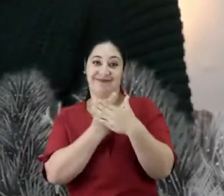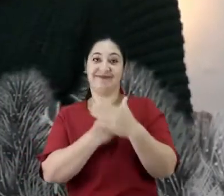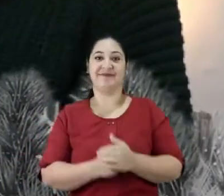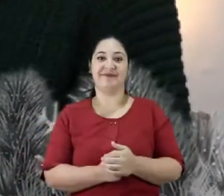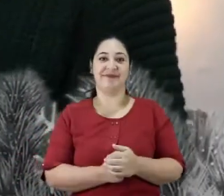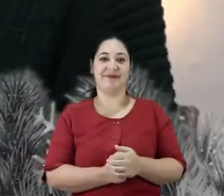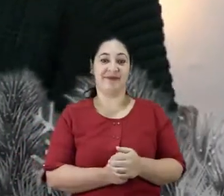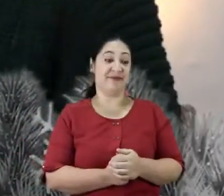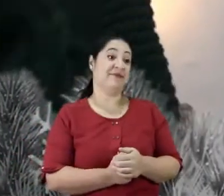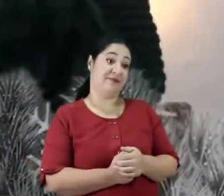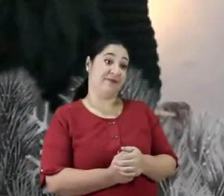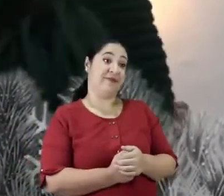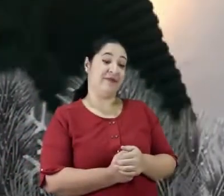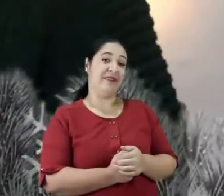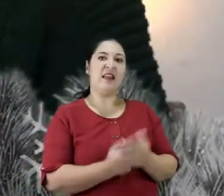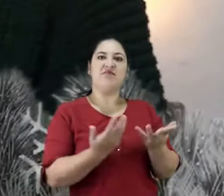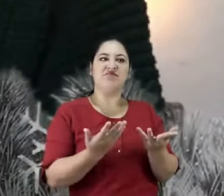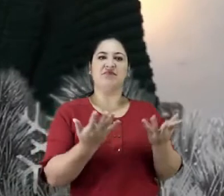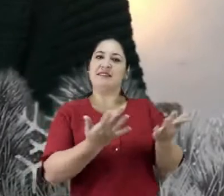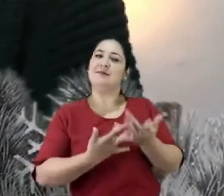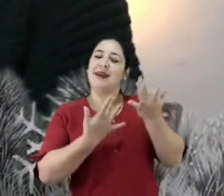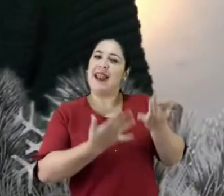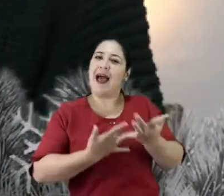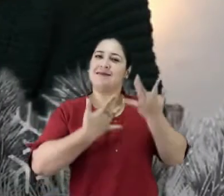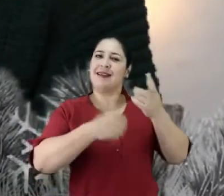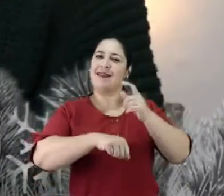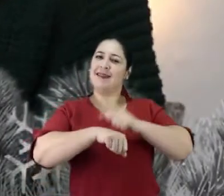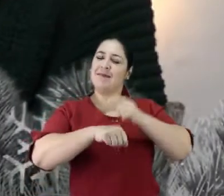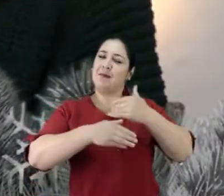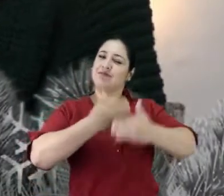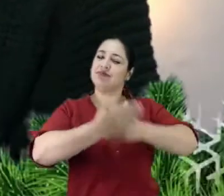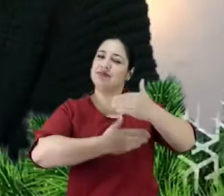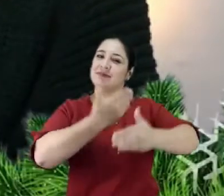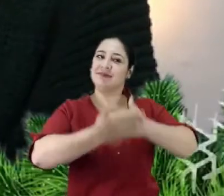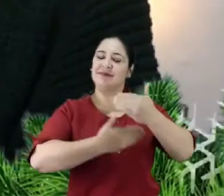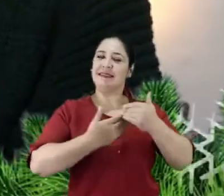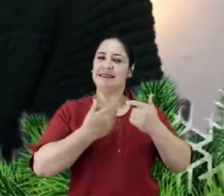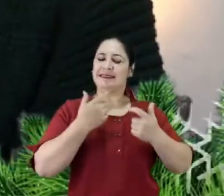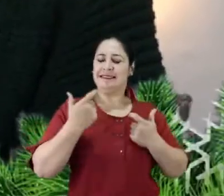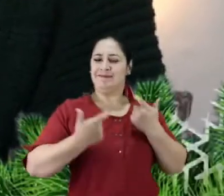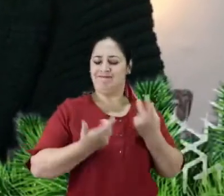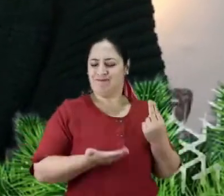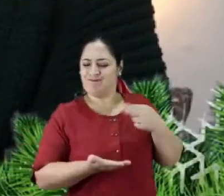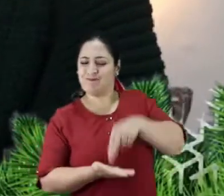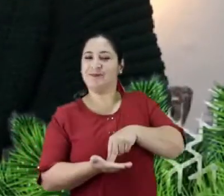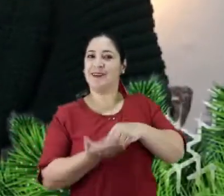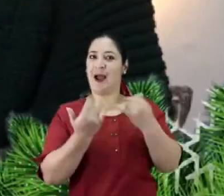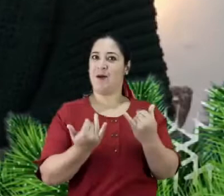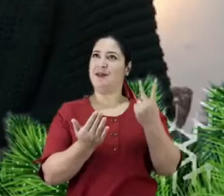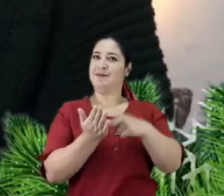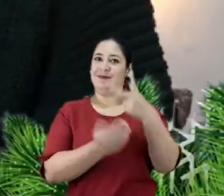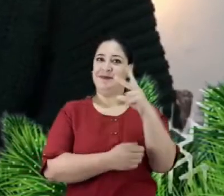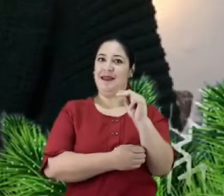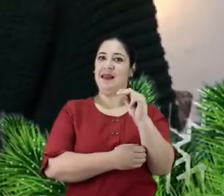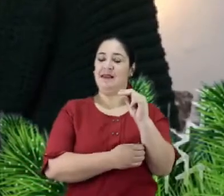otros. Y así, en medio de la esperanza y el tiempo de festividad, con la resiliencia que hemos adquirido durante este